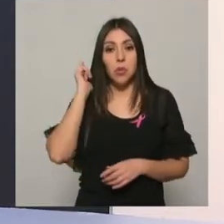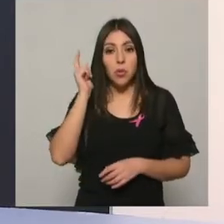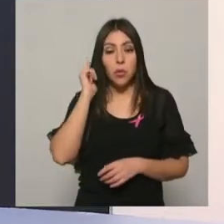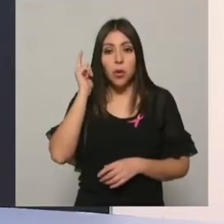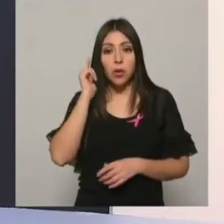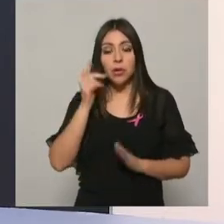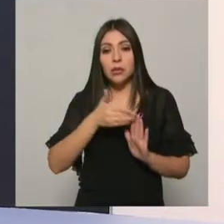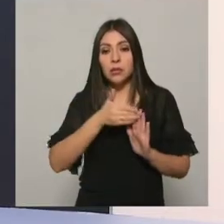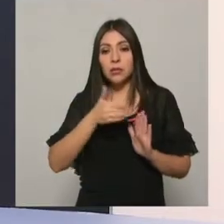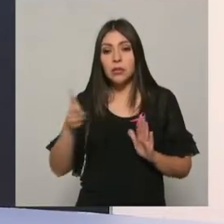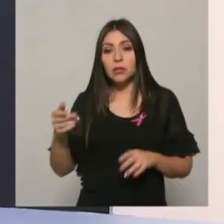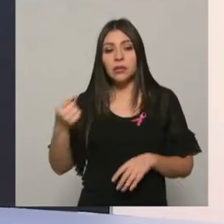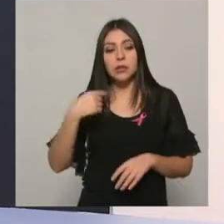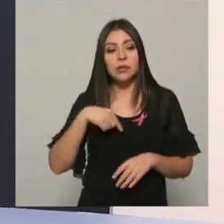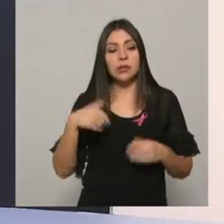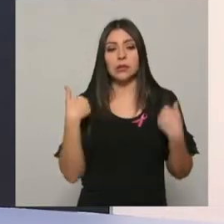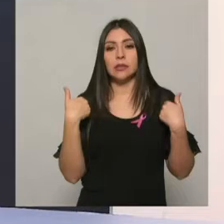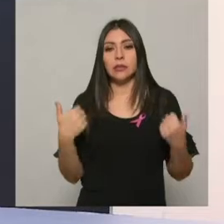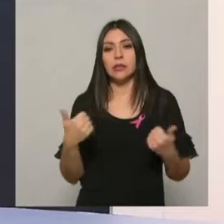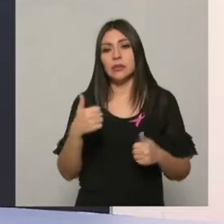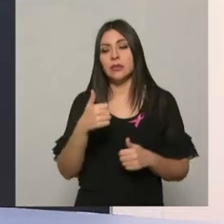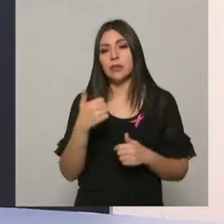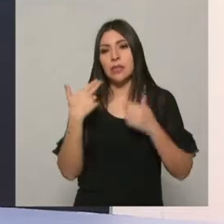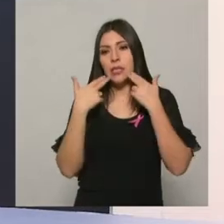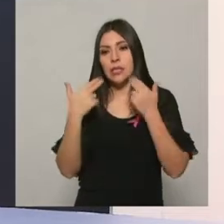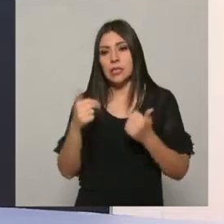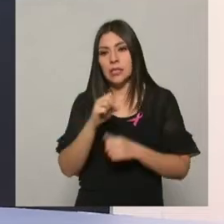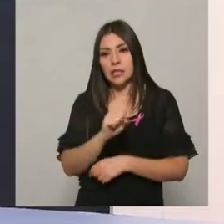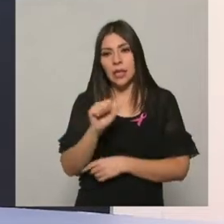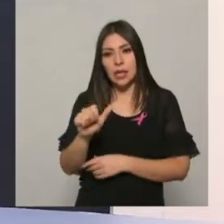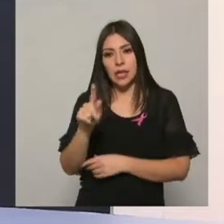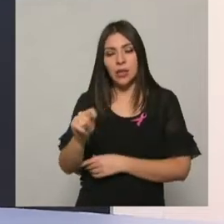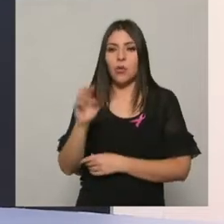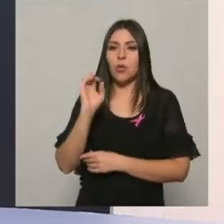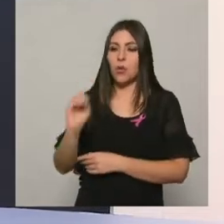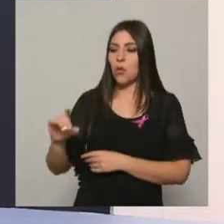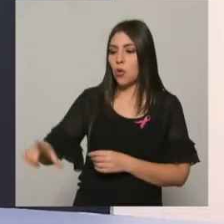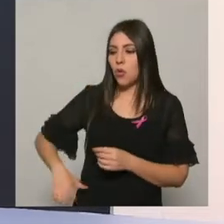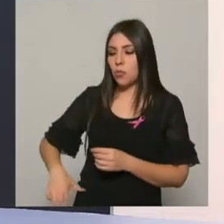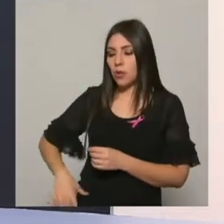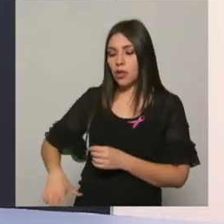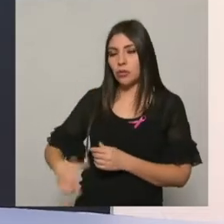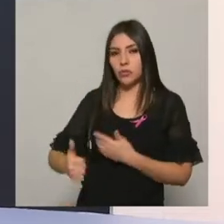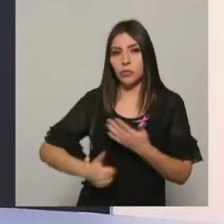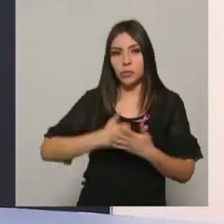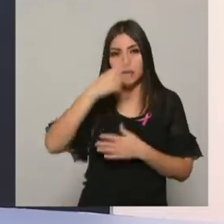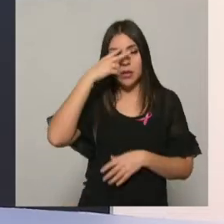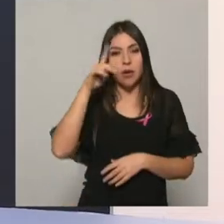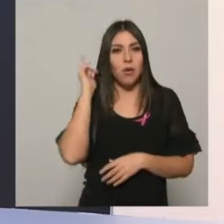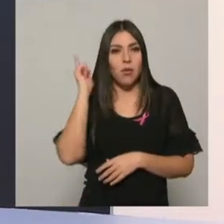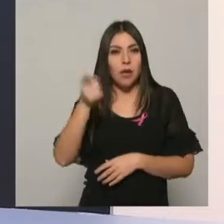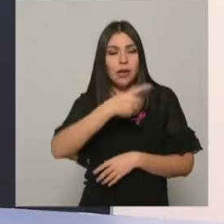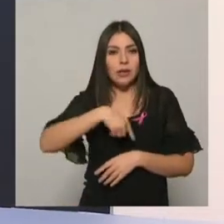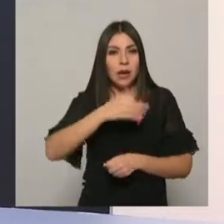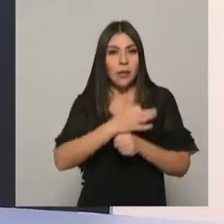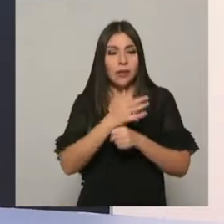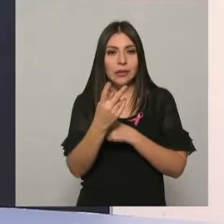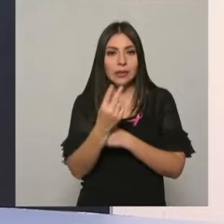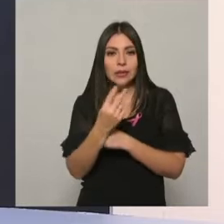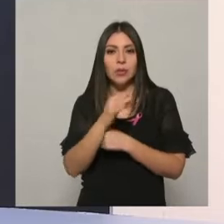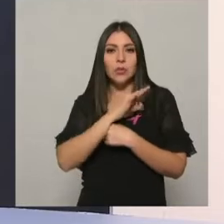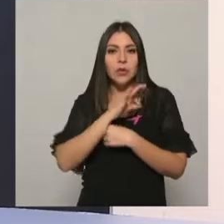nos estén escuchando en el SAT y en el gobierno central, pues para esta oportunidad que nos abran con